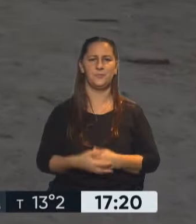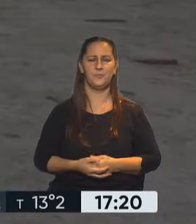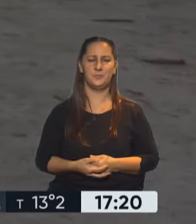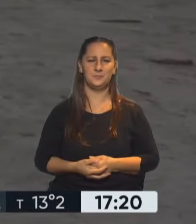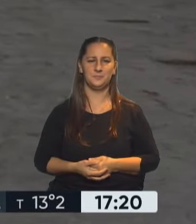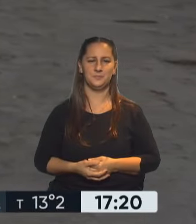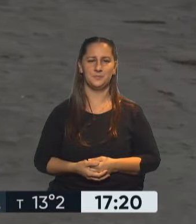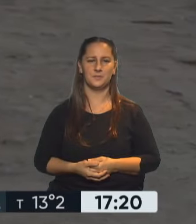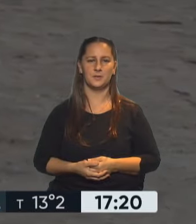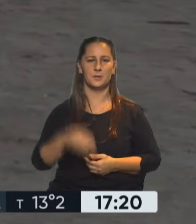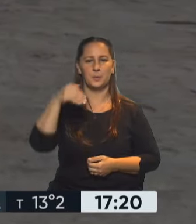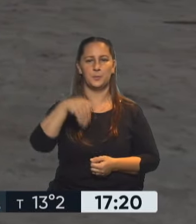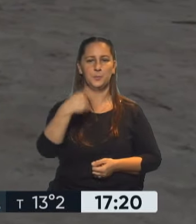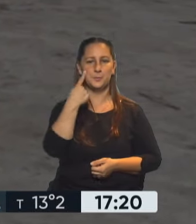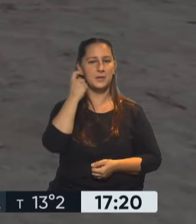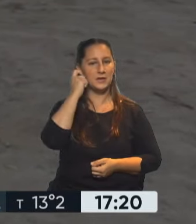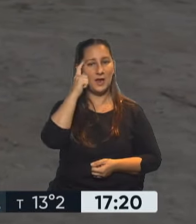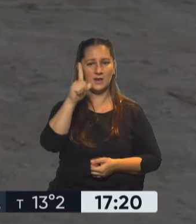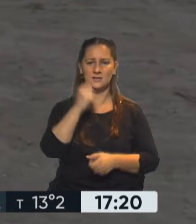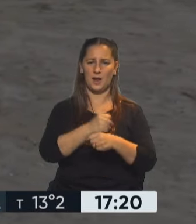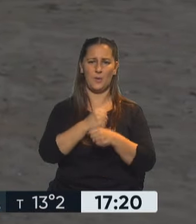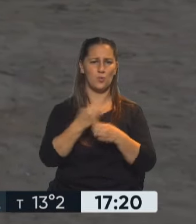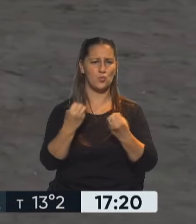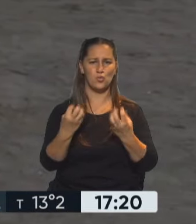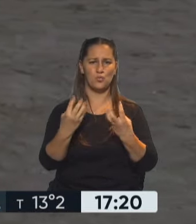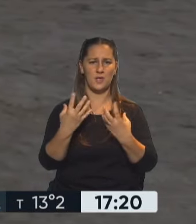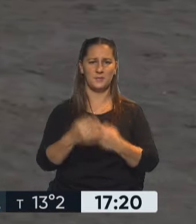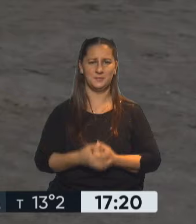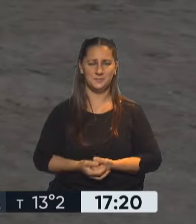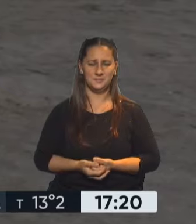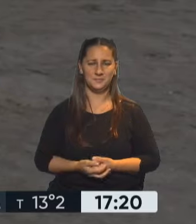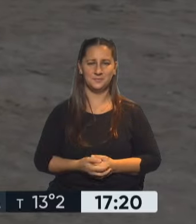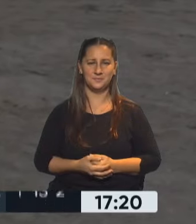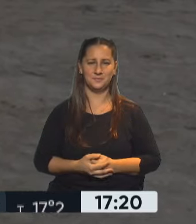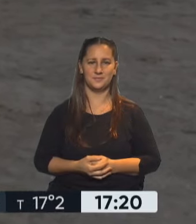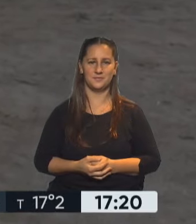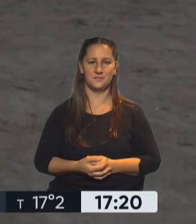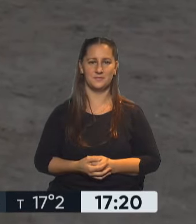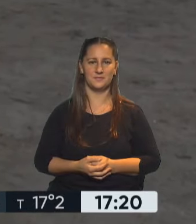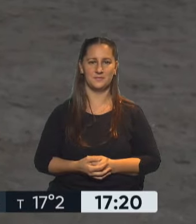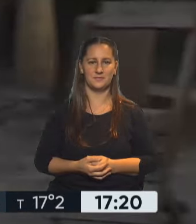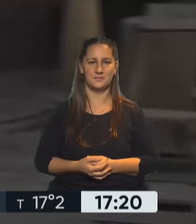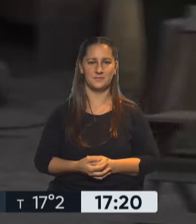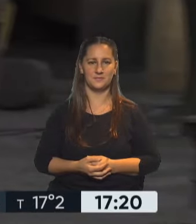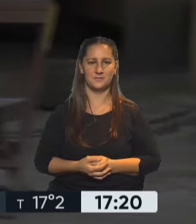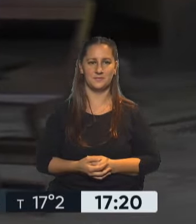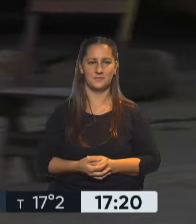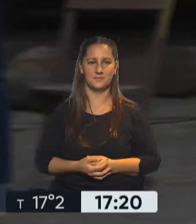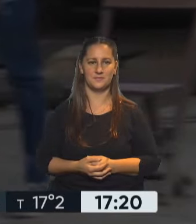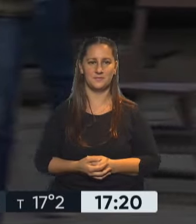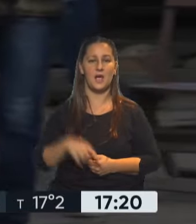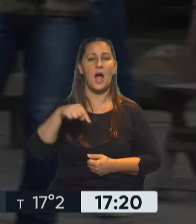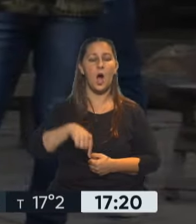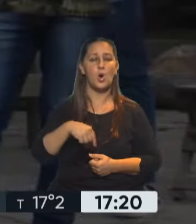acá. Porque Miguel hace un trabajo muy lindo con los chicos. Bien, Sergio, estamos trabajando